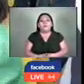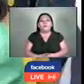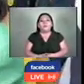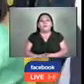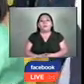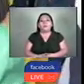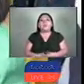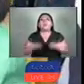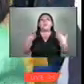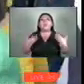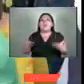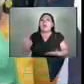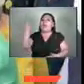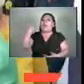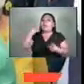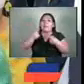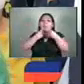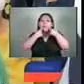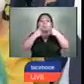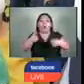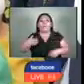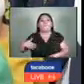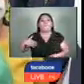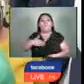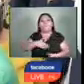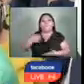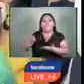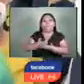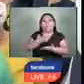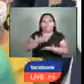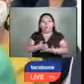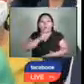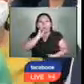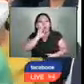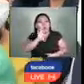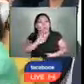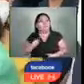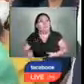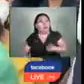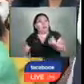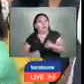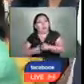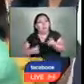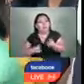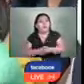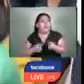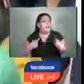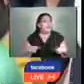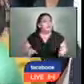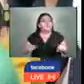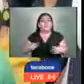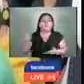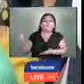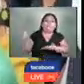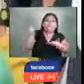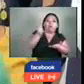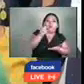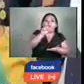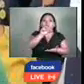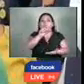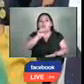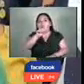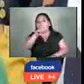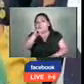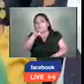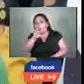Como lo anunciamos desde el Ministerio de Economía el día de ayer, el gobierno continuará absorbiendo ese incremento de los precios